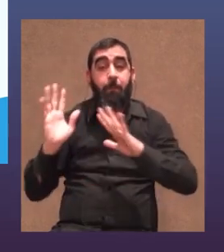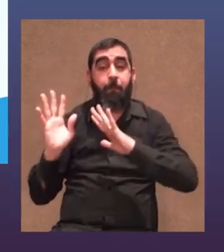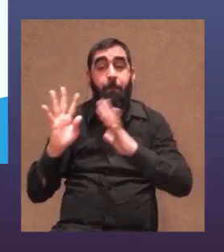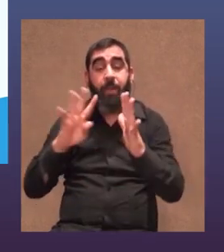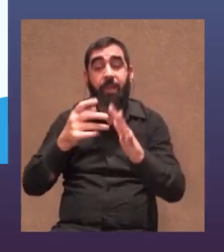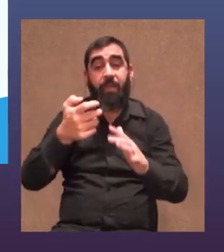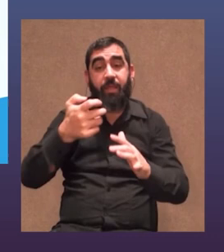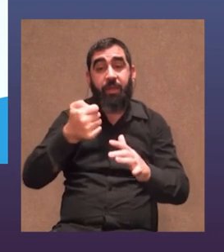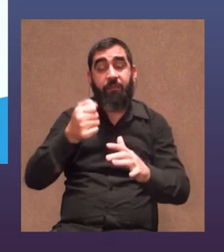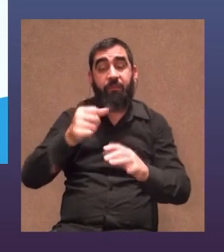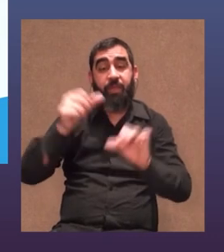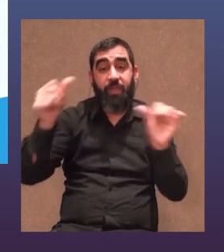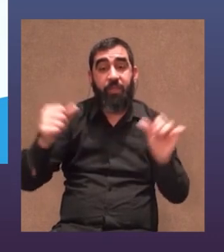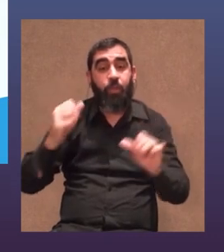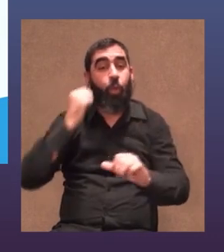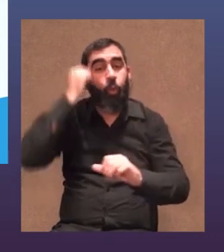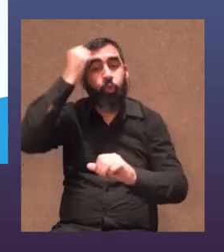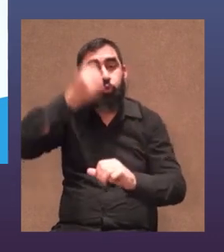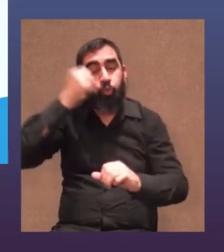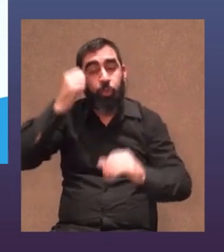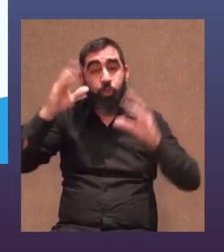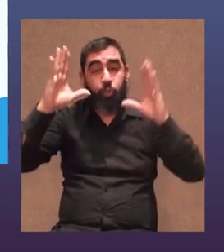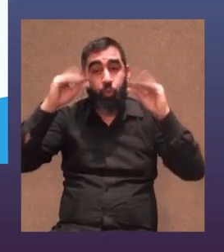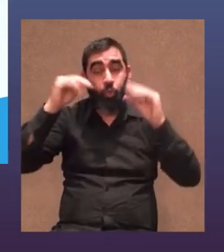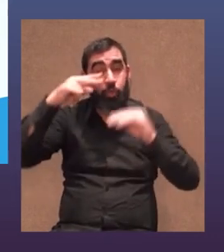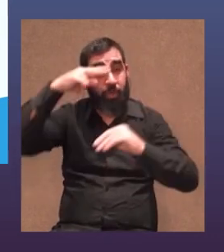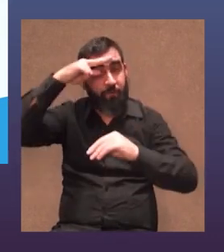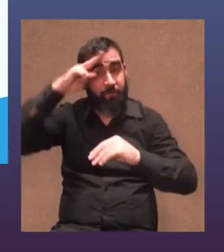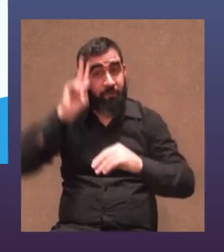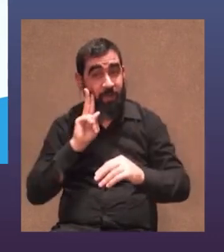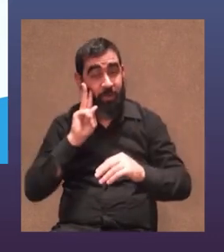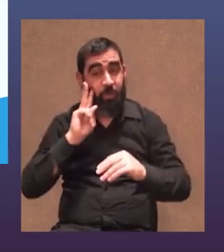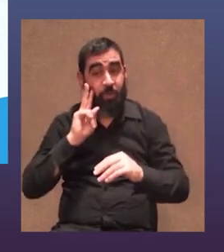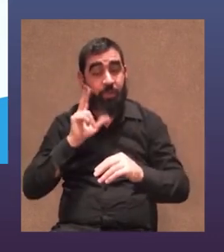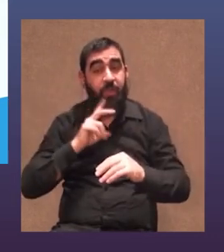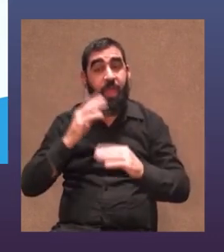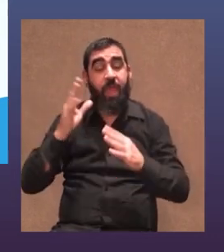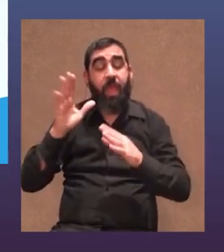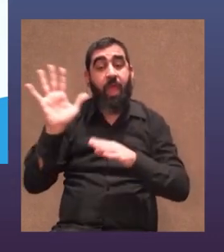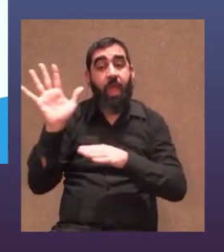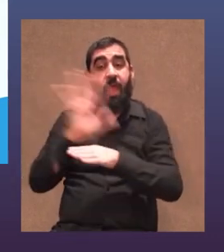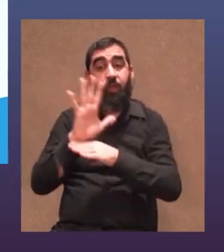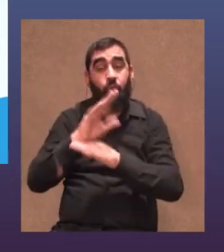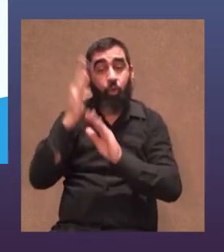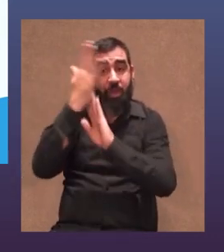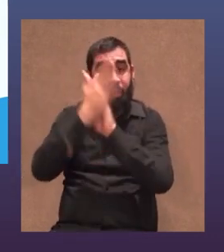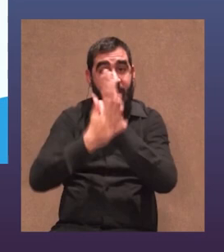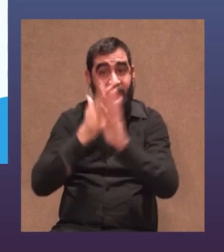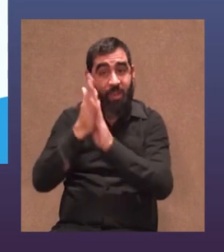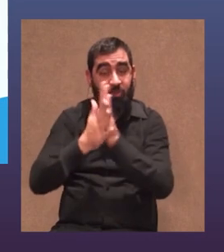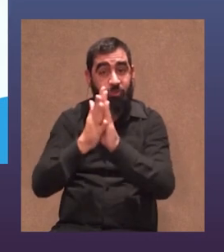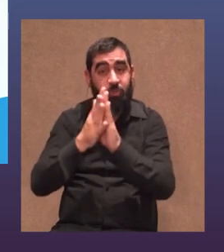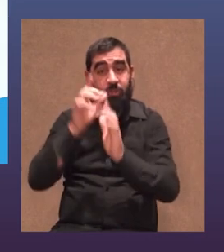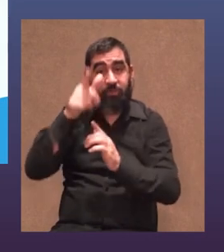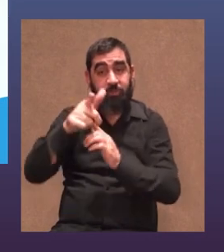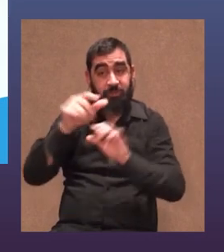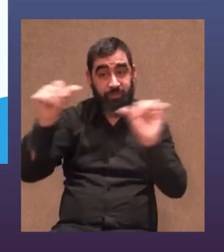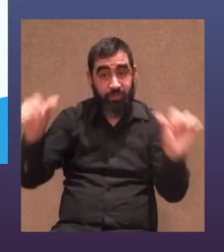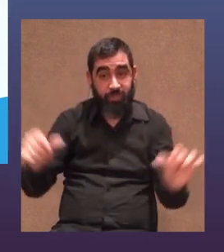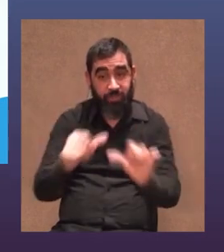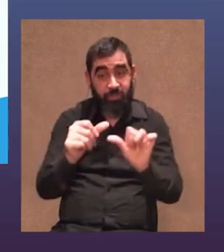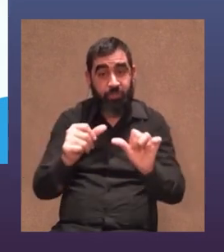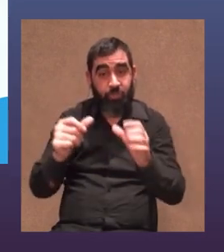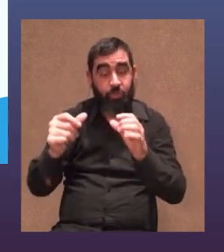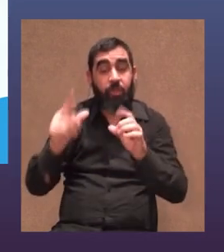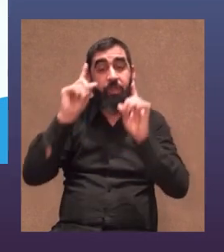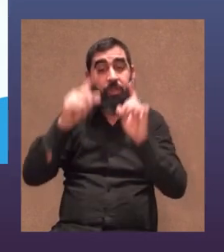hizo Sueñan una noche de verano, de Shakespeare, con la Comedia Nacional, dirigida por Margarita Giroux, y con la